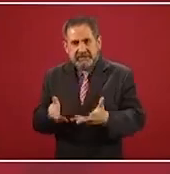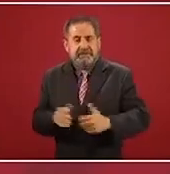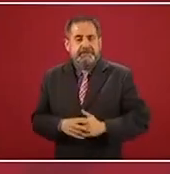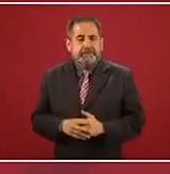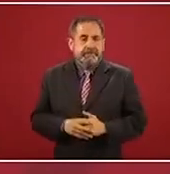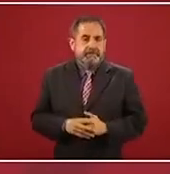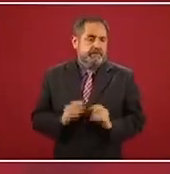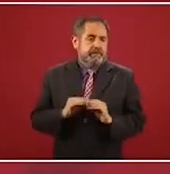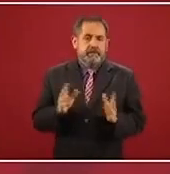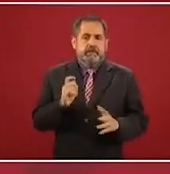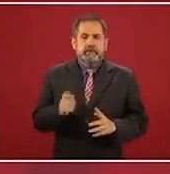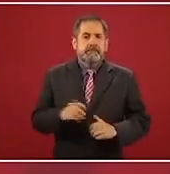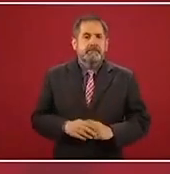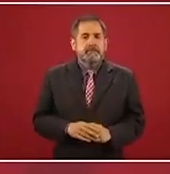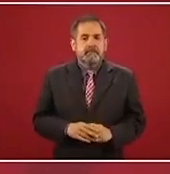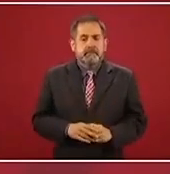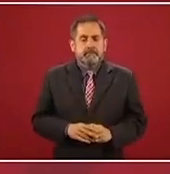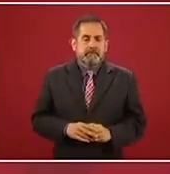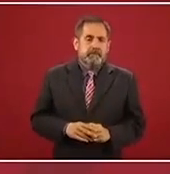Claro,